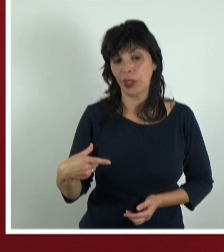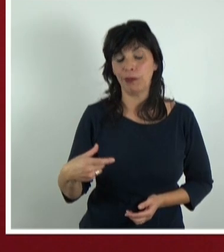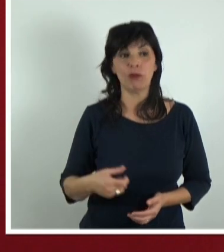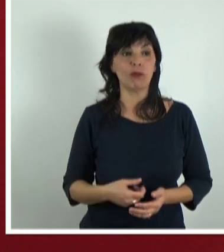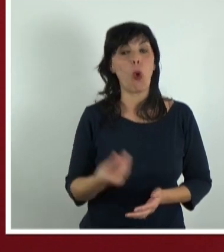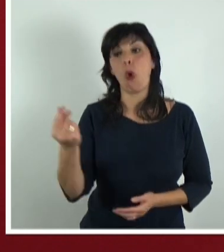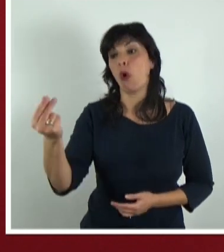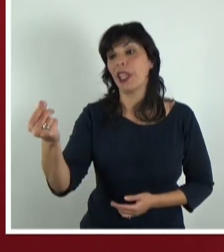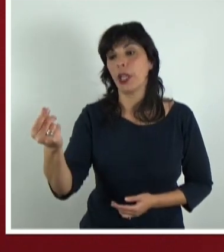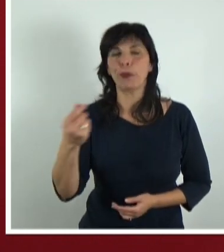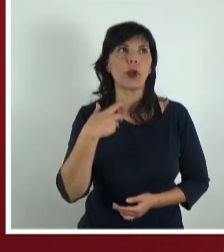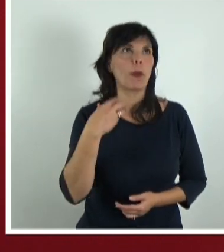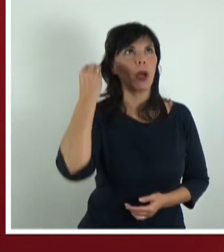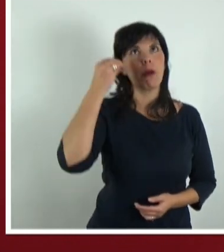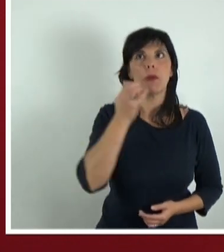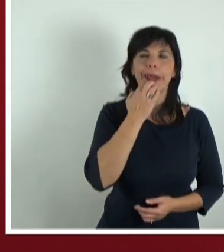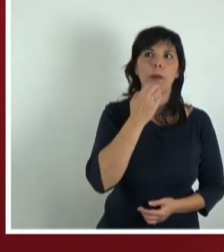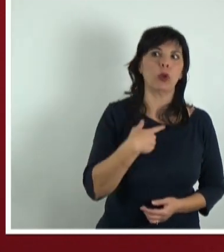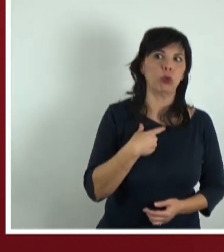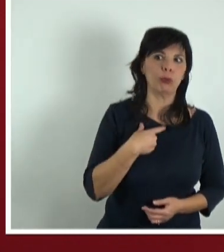sobre tu vida y tu ser.